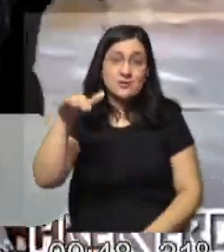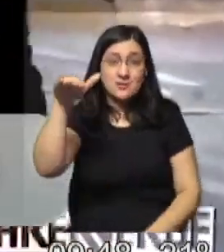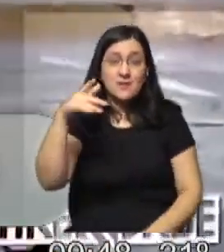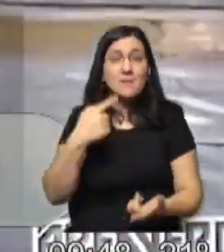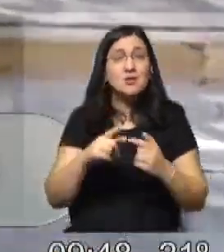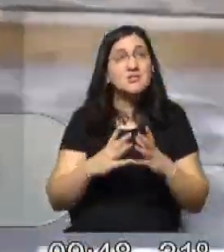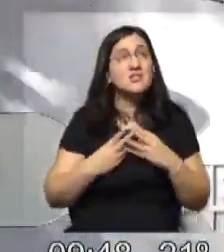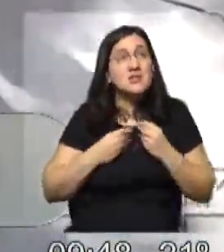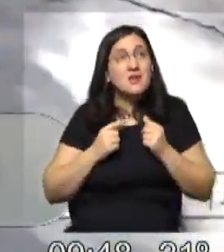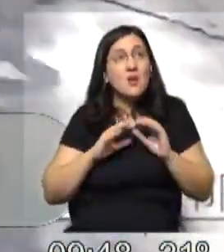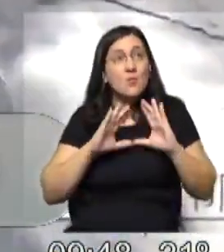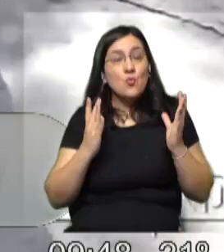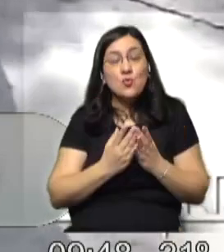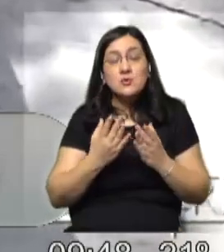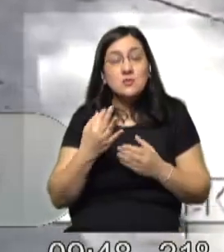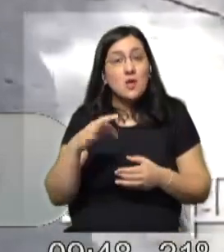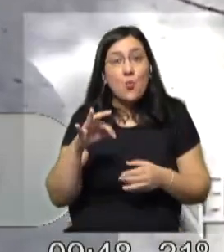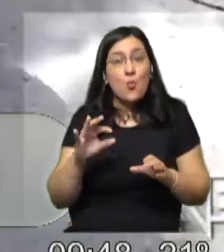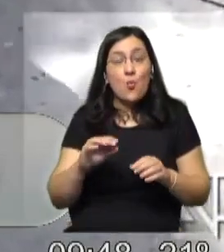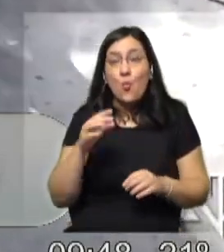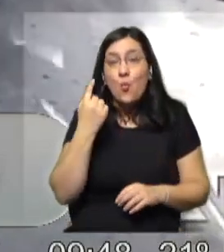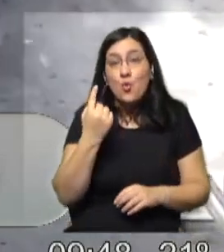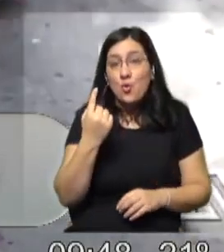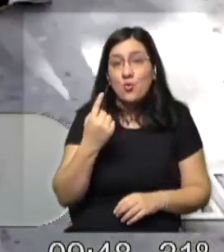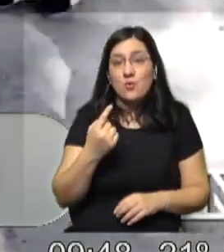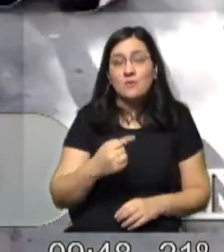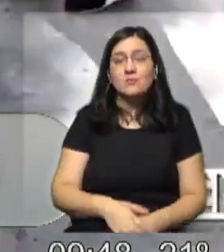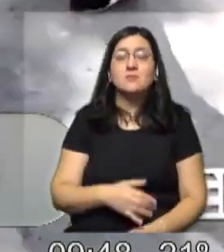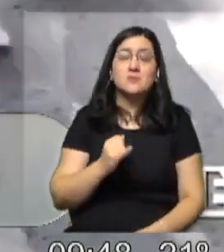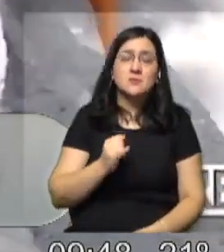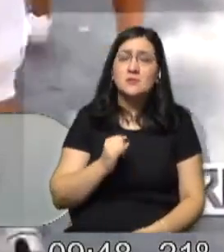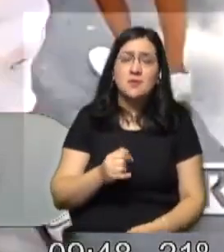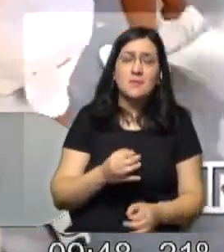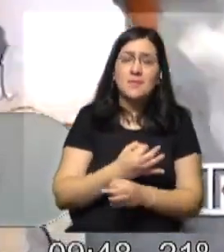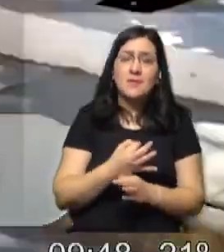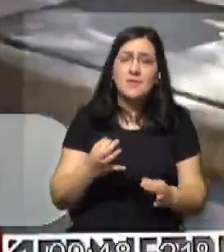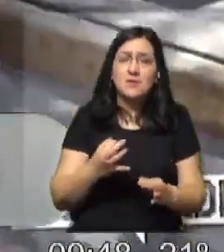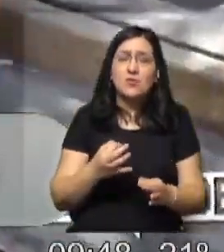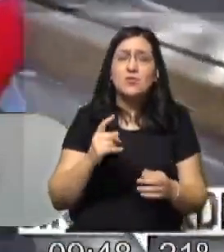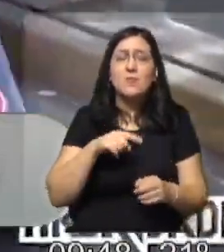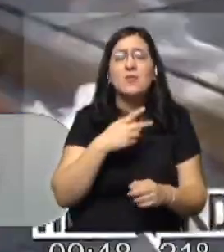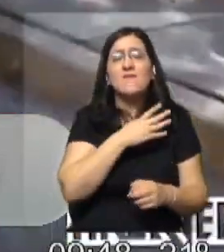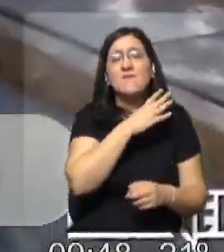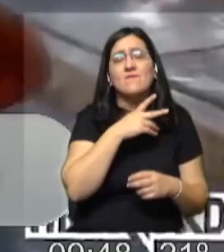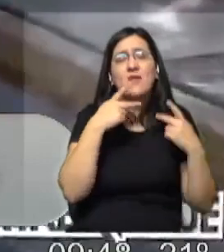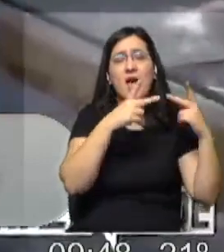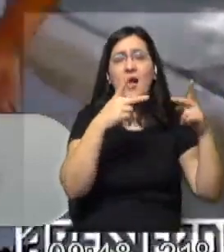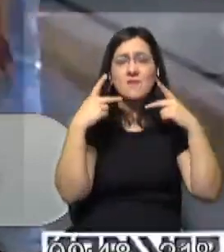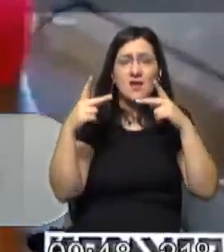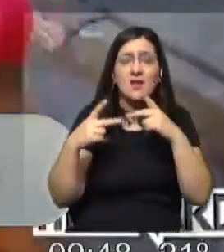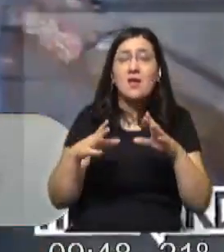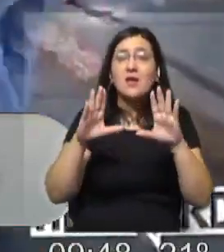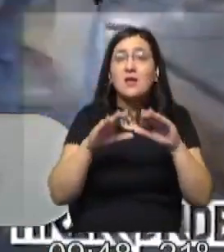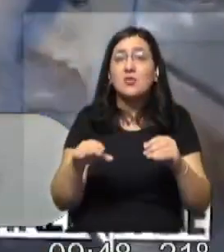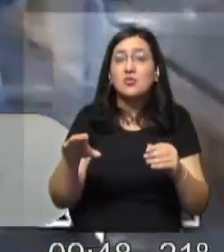solo no porque esto me estás hablando absolutamente y nunca tan bien dicho después de haber uno viajado eso de que en todos lados